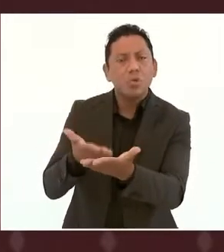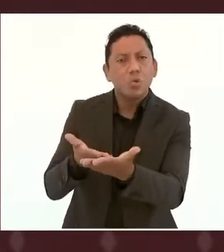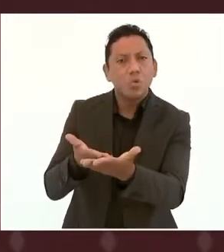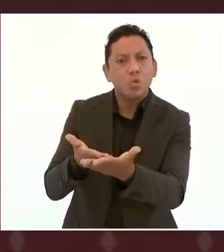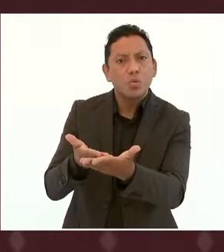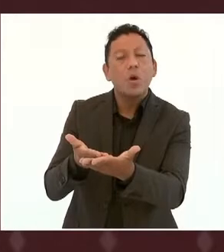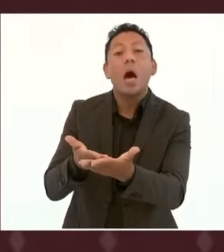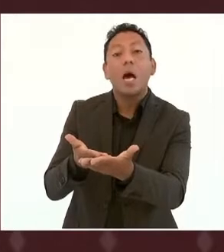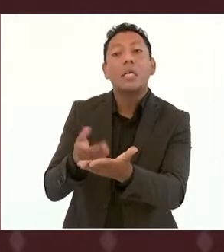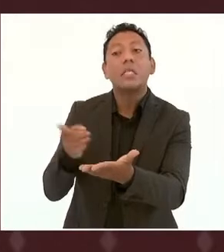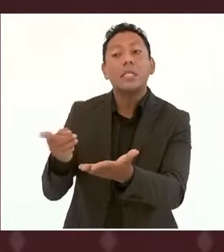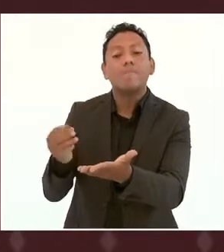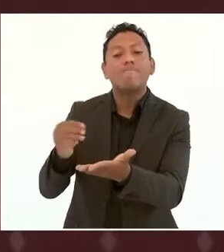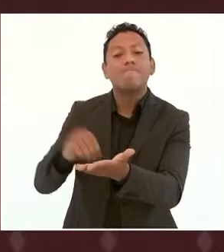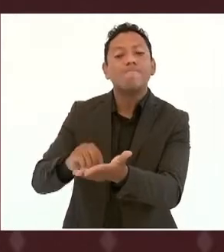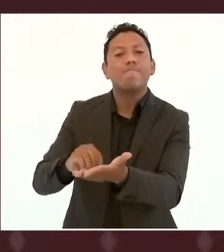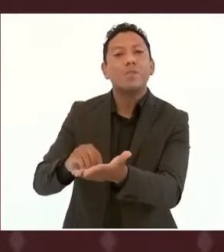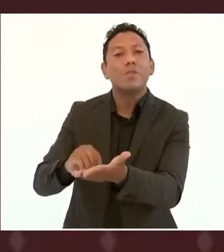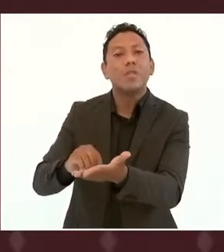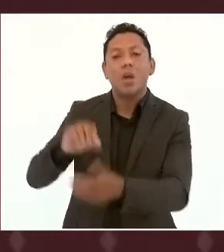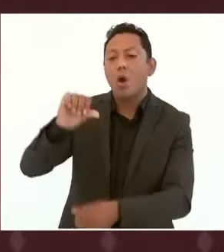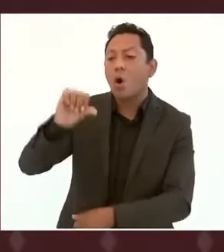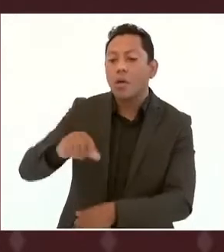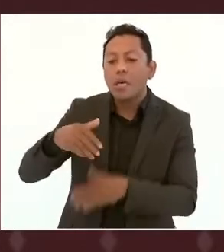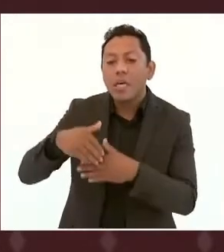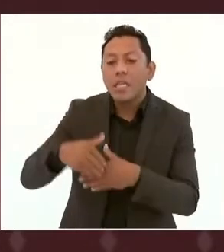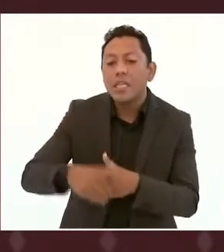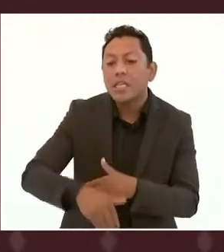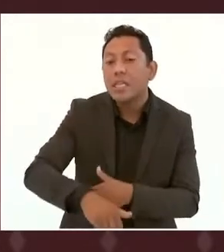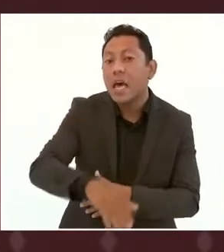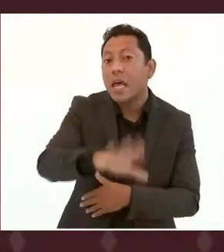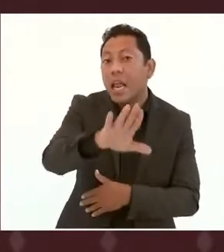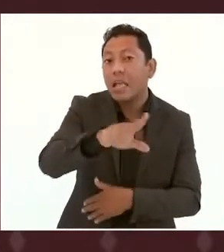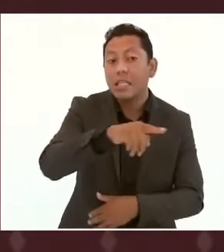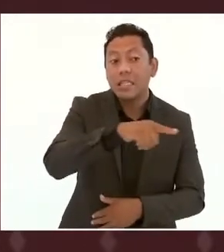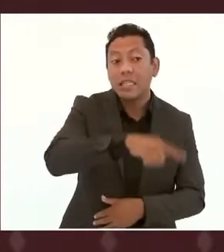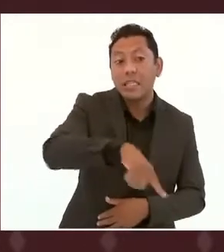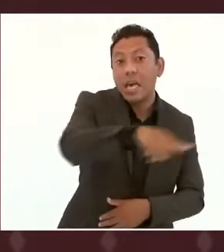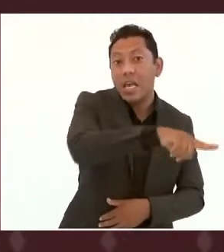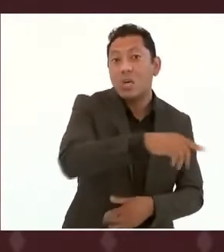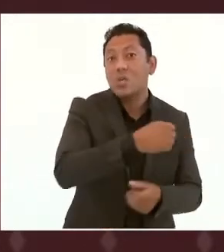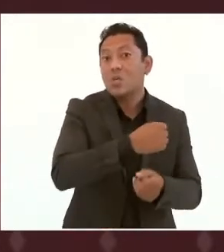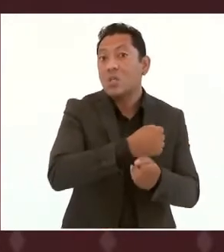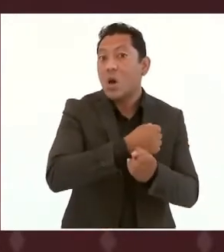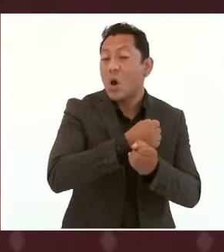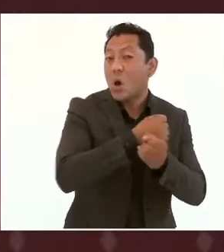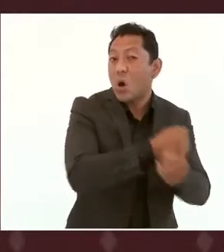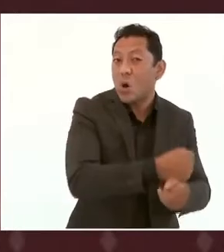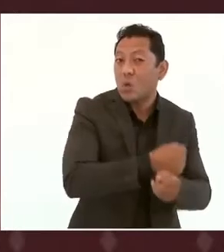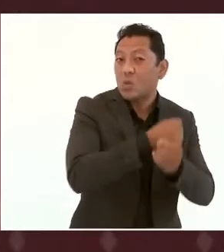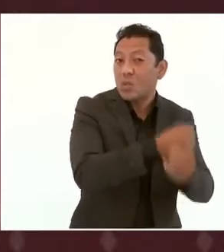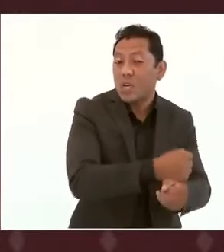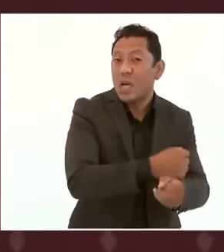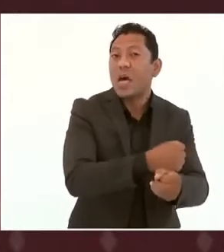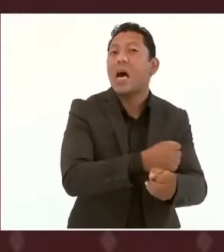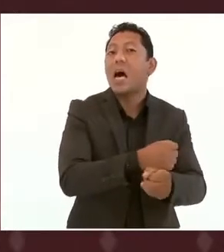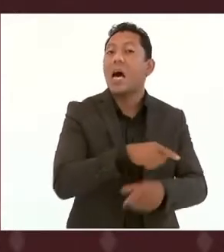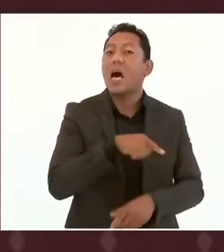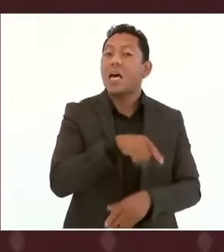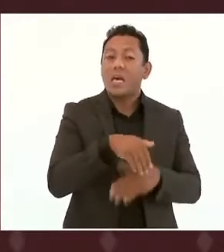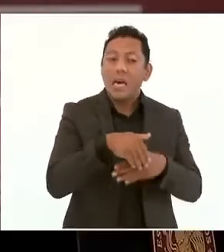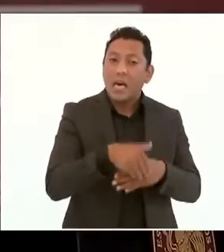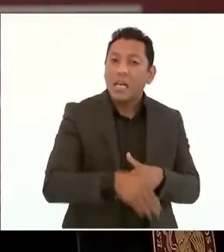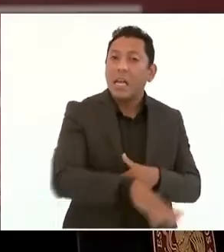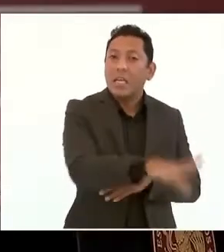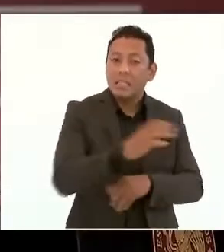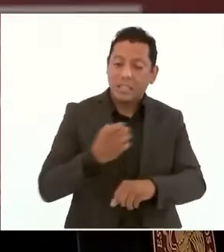de hoy en adelante, las hordas esclavizadas desde la conquista asumen en el